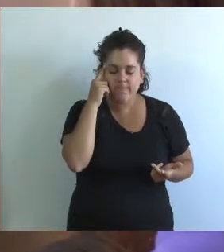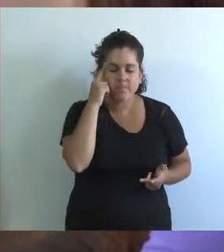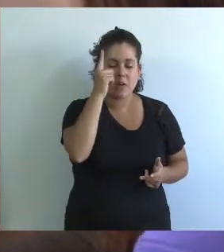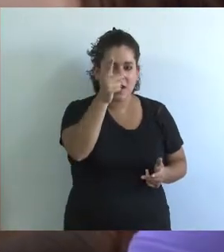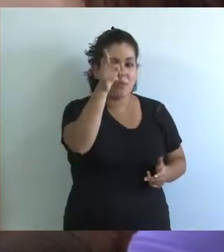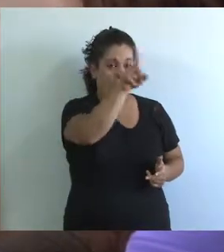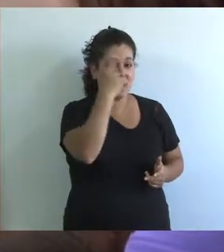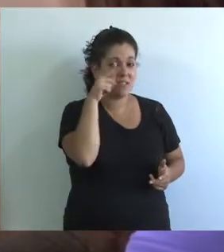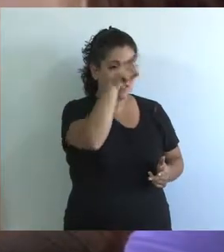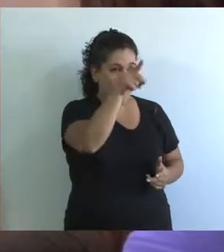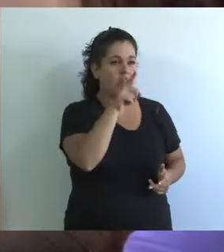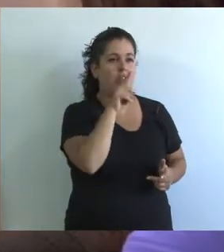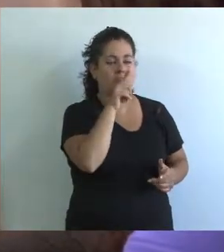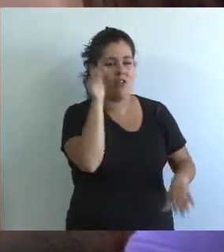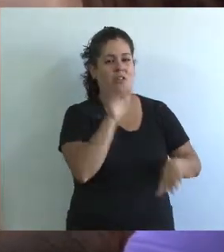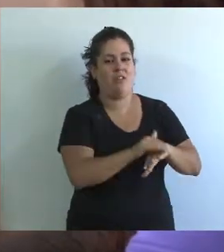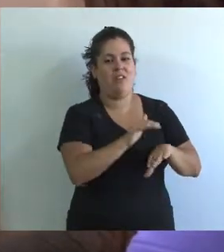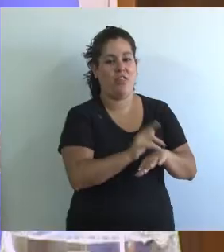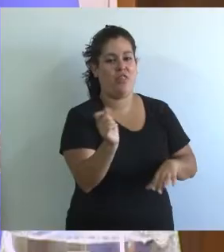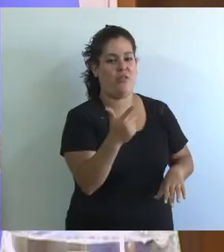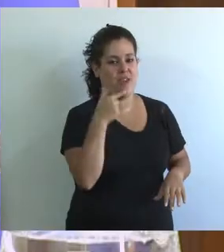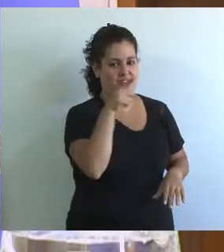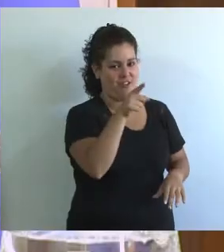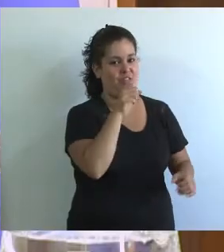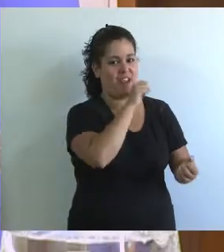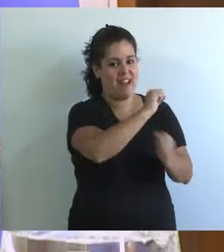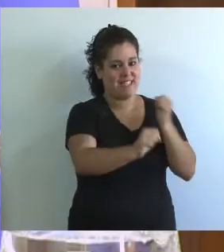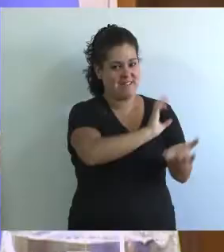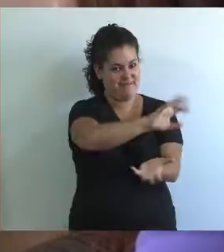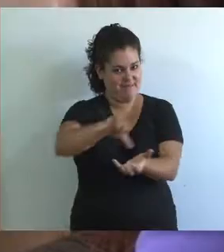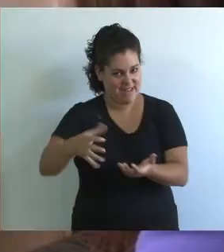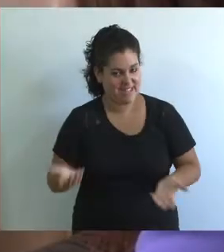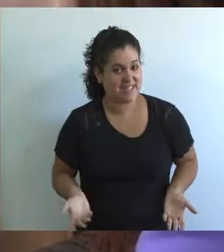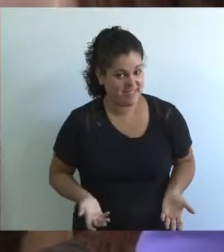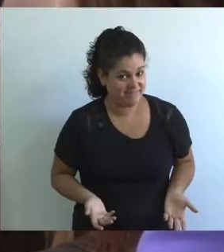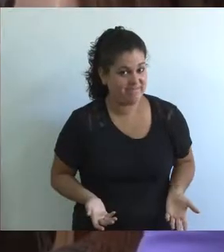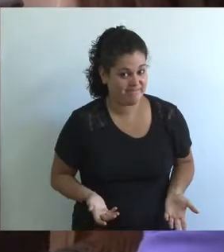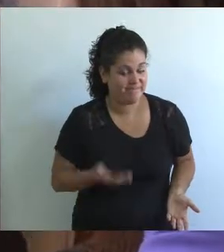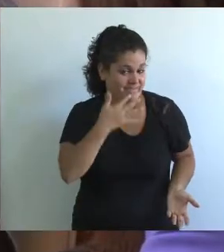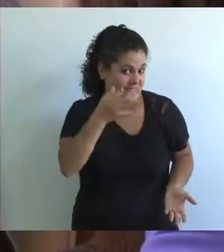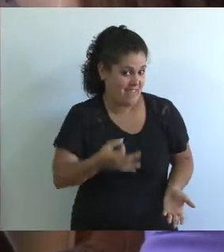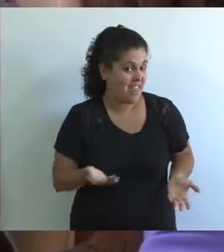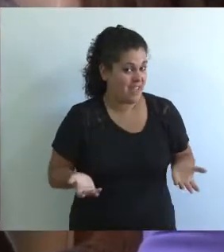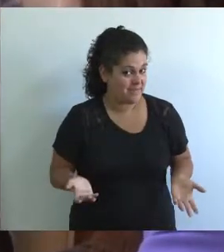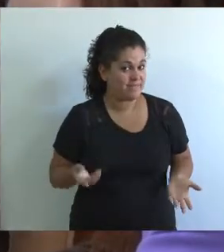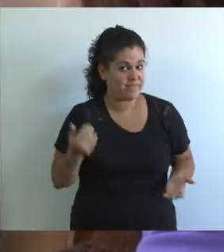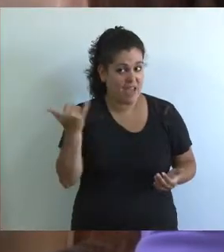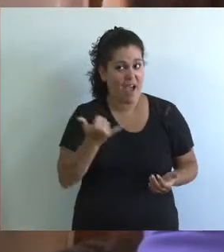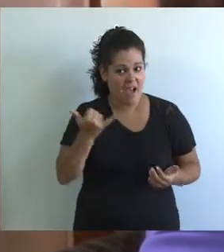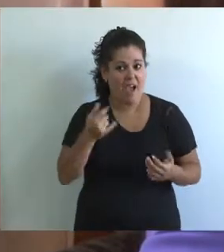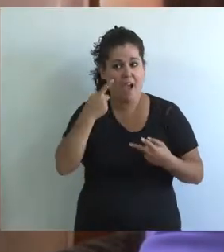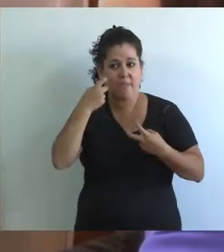es acreedor de las petroleras y no viceversa. En otro plano forma parte de un plan económico integral, donde